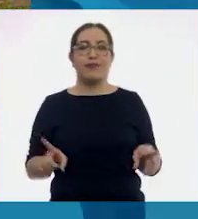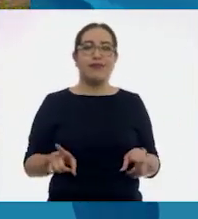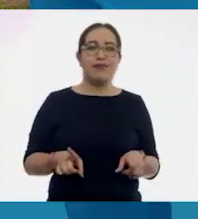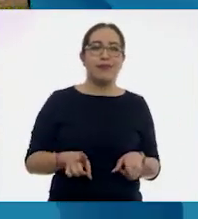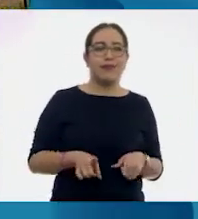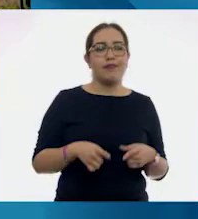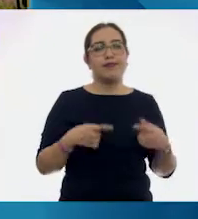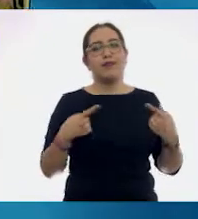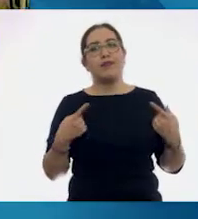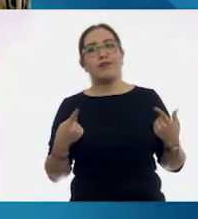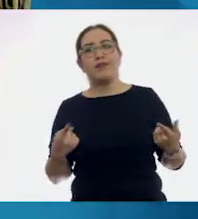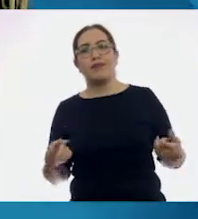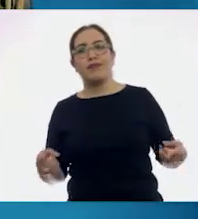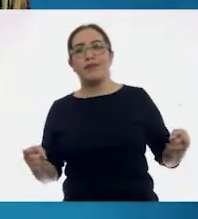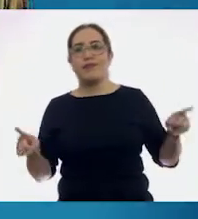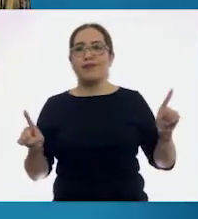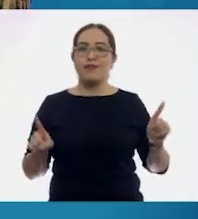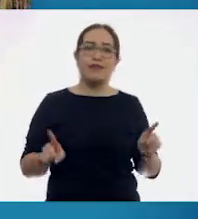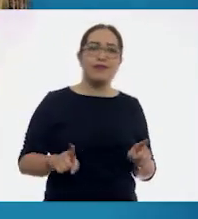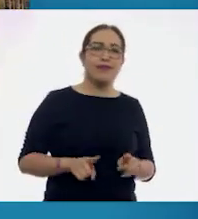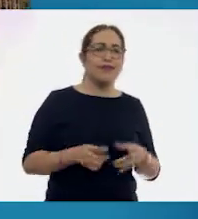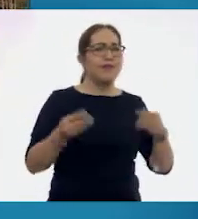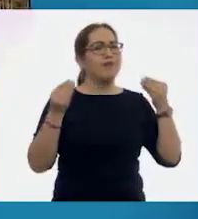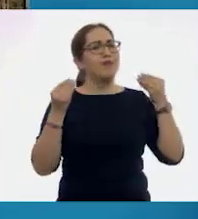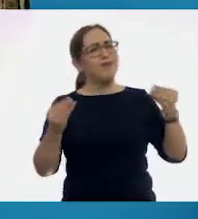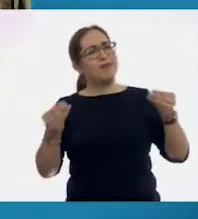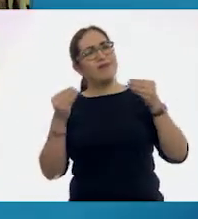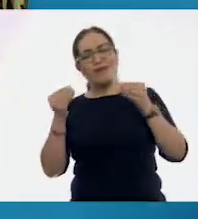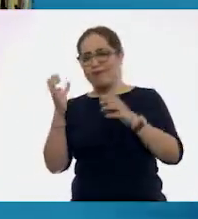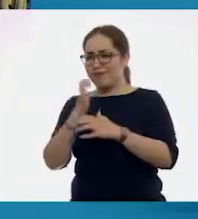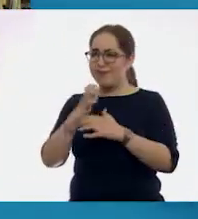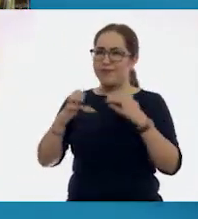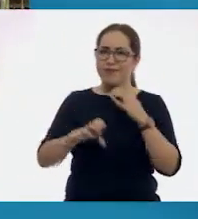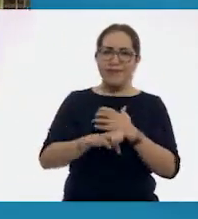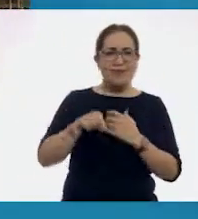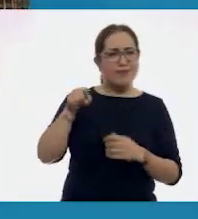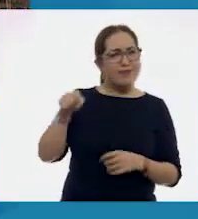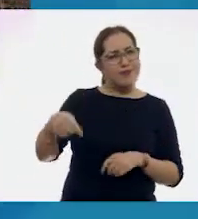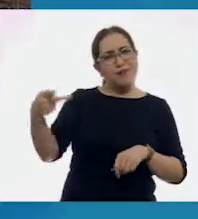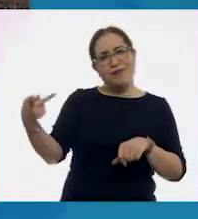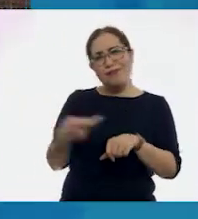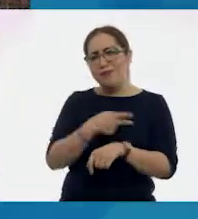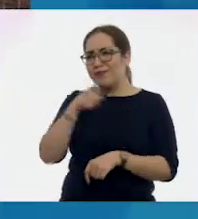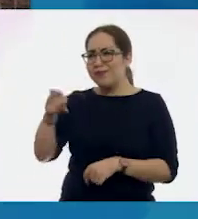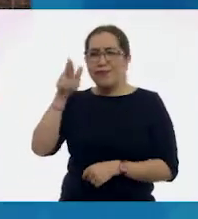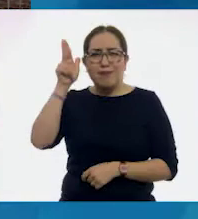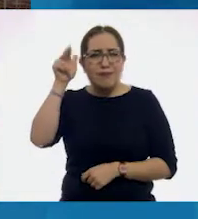Ay, qué tantas calamidades que está pasando esta liebre Lola.